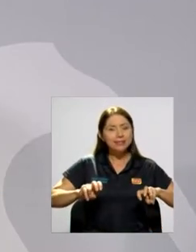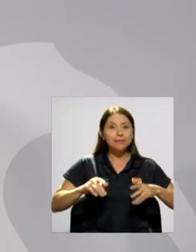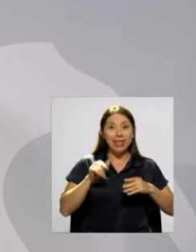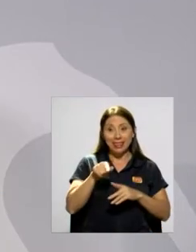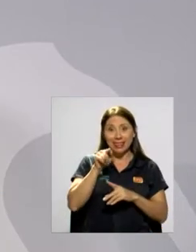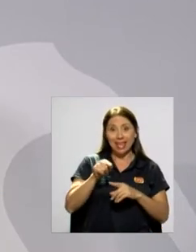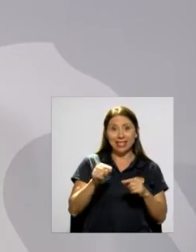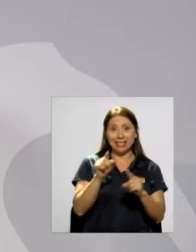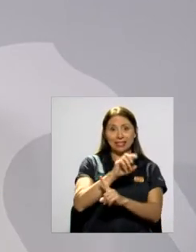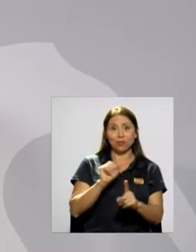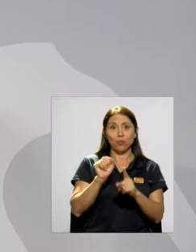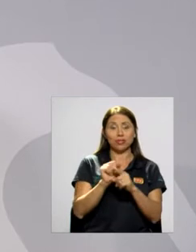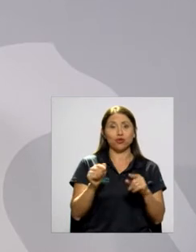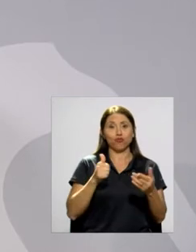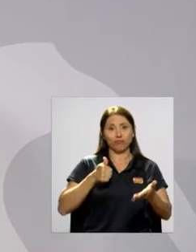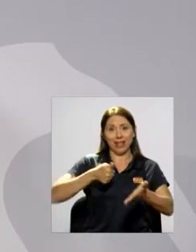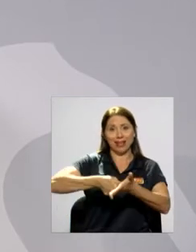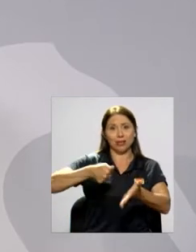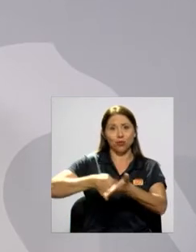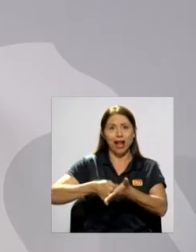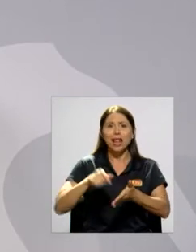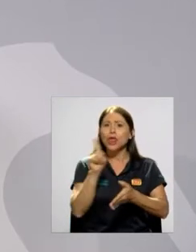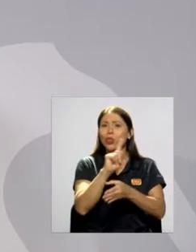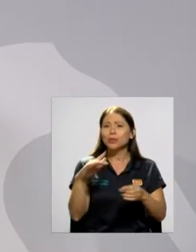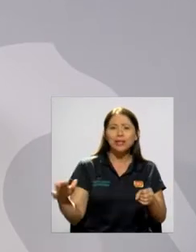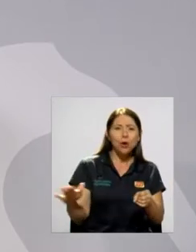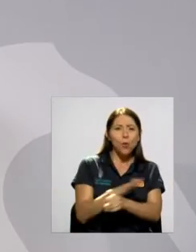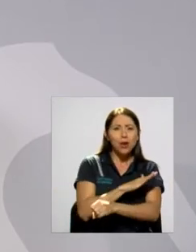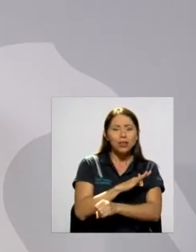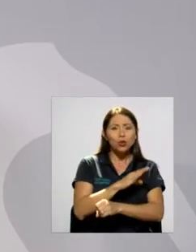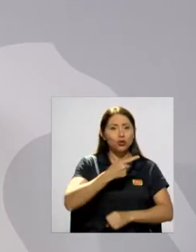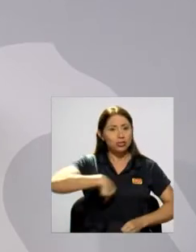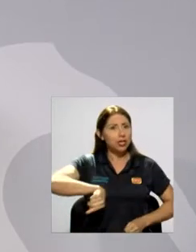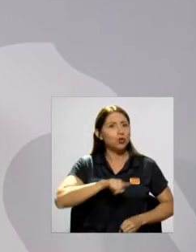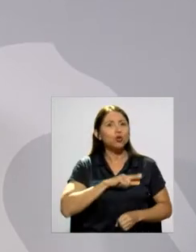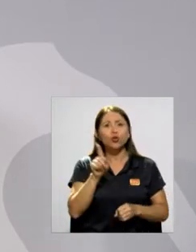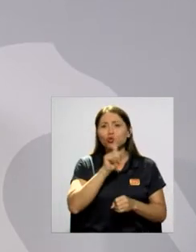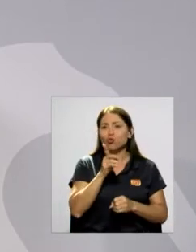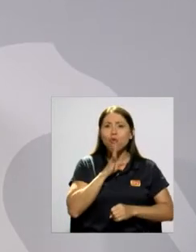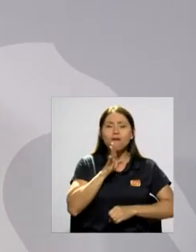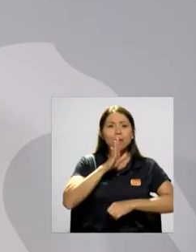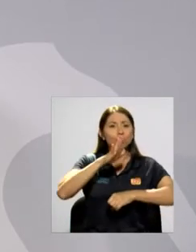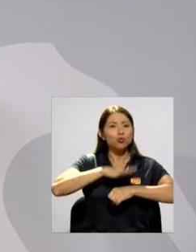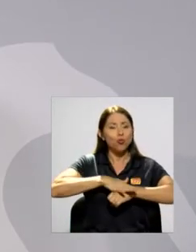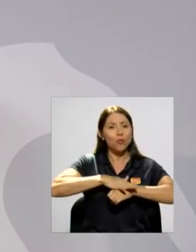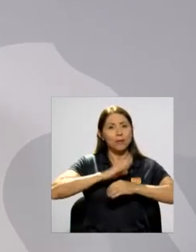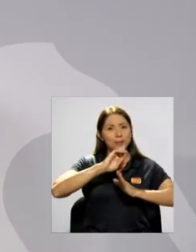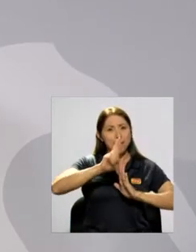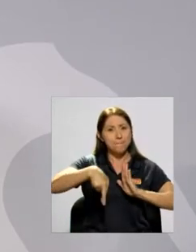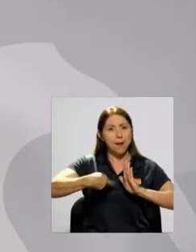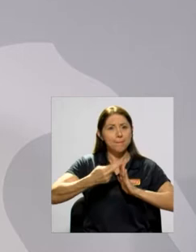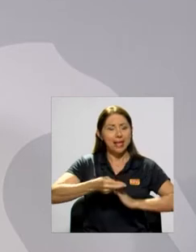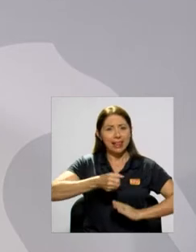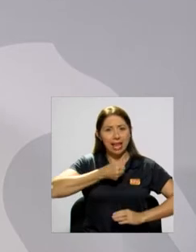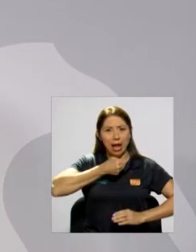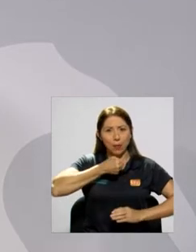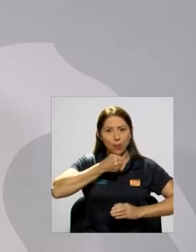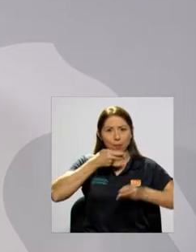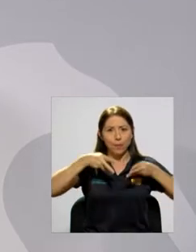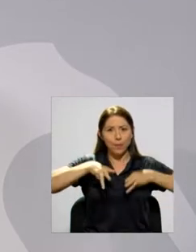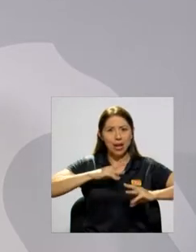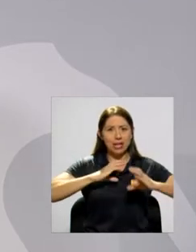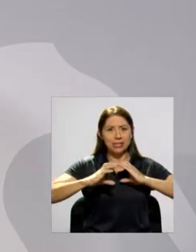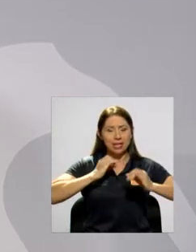contienda electoral no estaría completo si no abordamos el papel que ha realizado la prensa durante los últimos